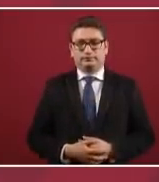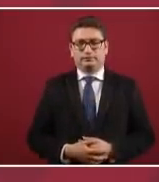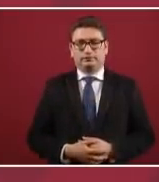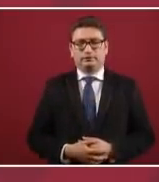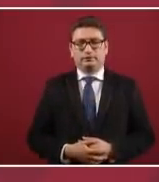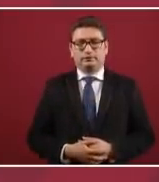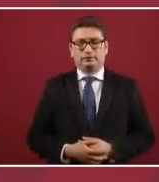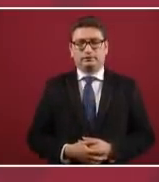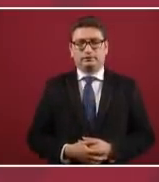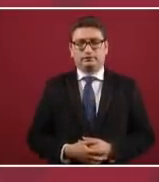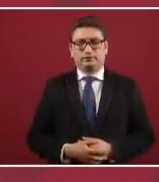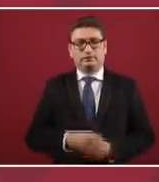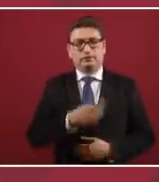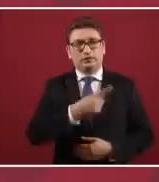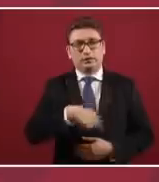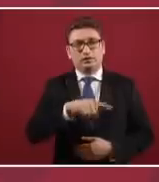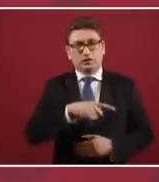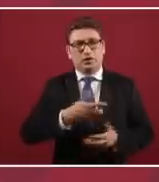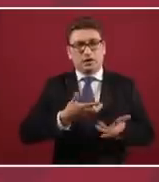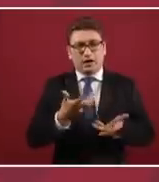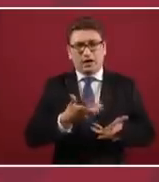perjudican al movimiento